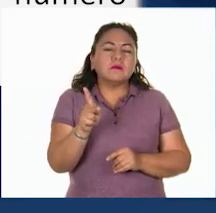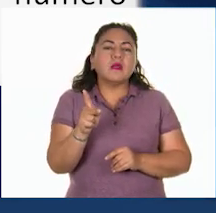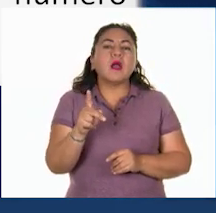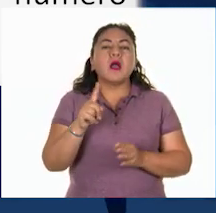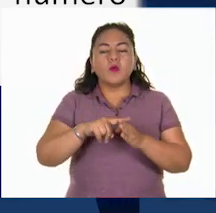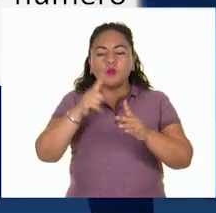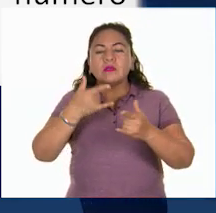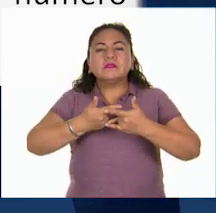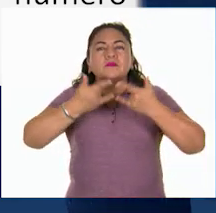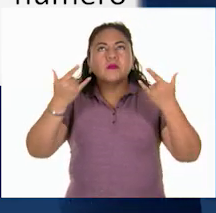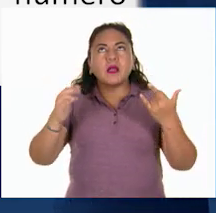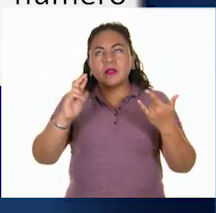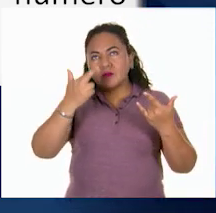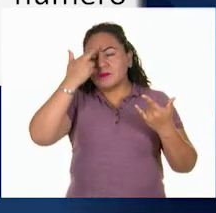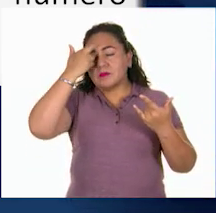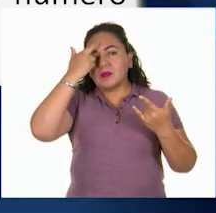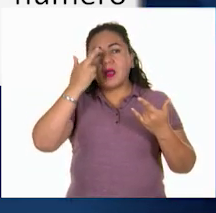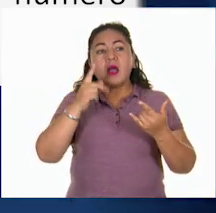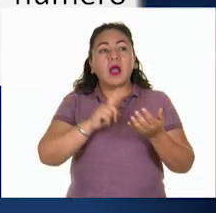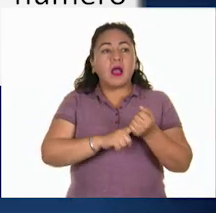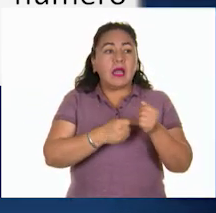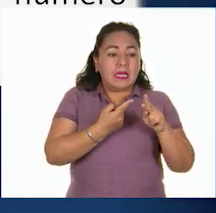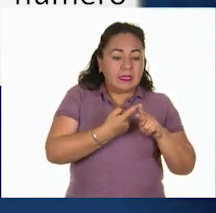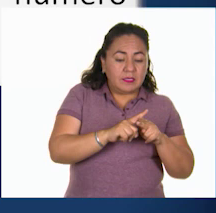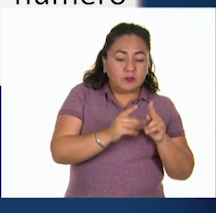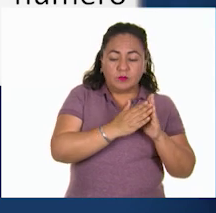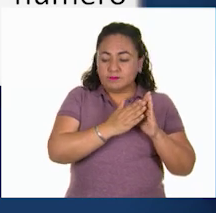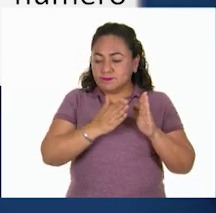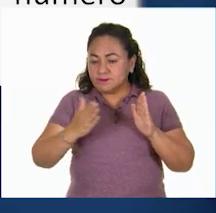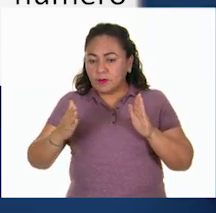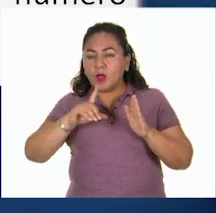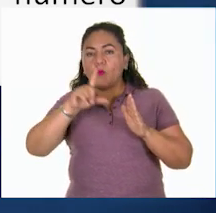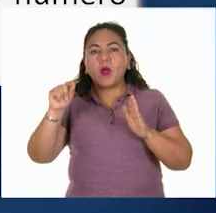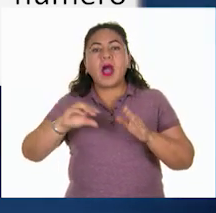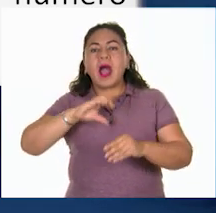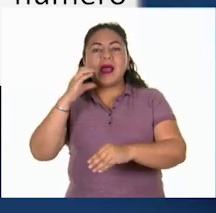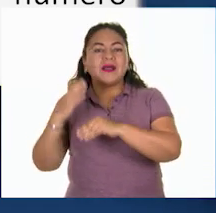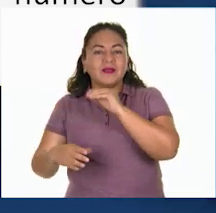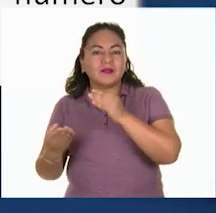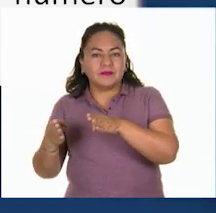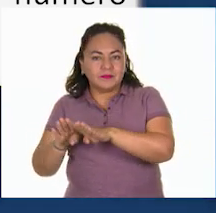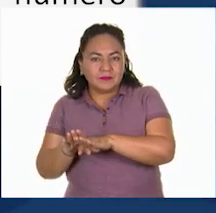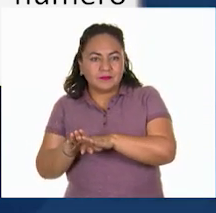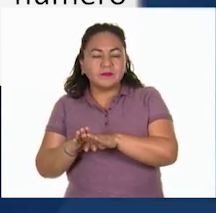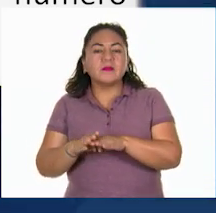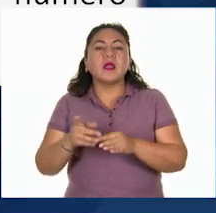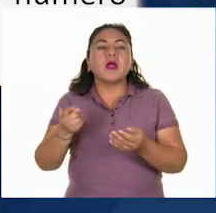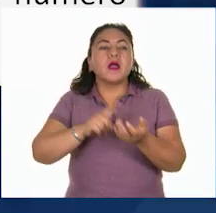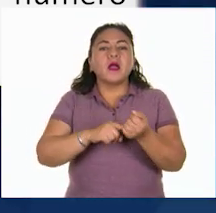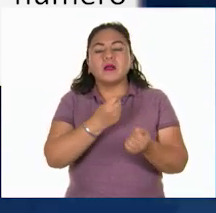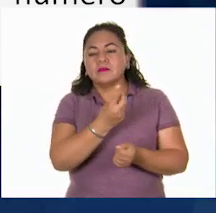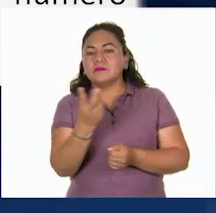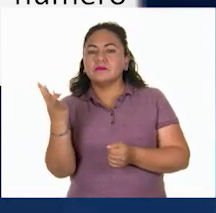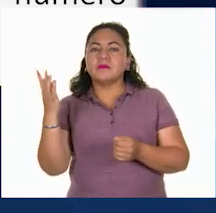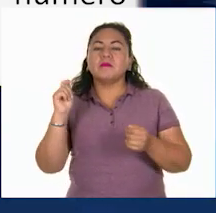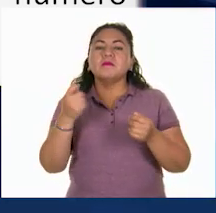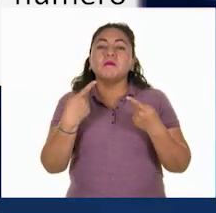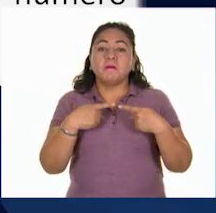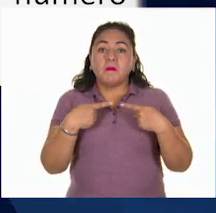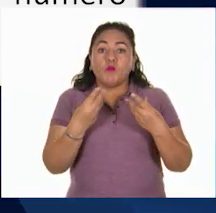en una anécdota desarrollada en inicio, desarrollo y cierre e incluye un reducido número de personajes.